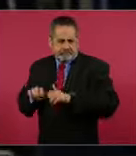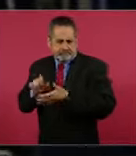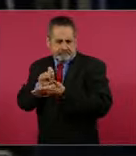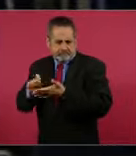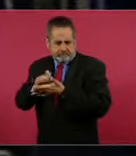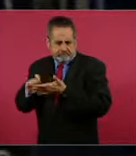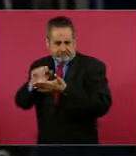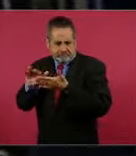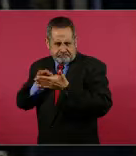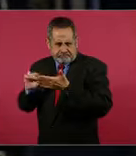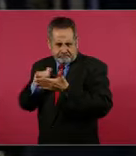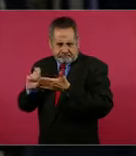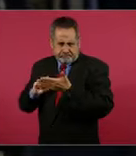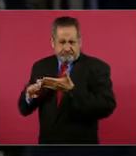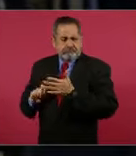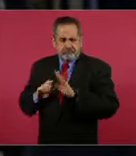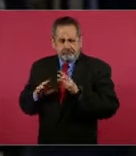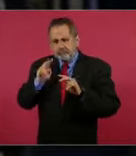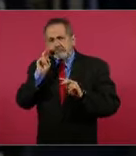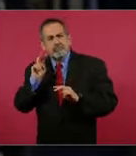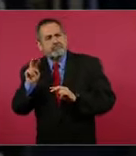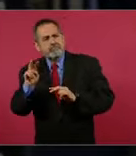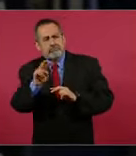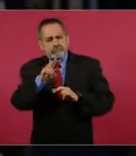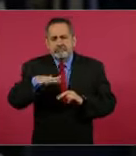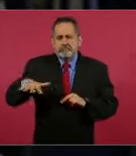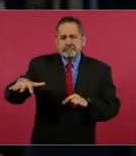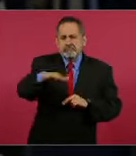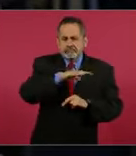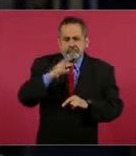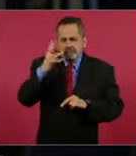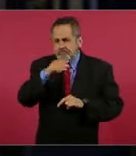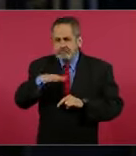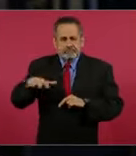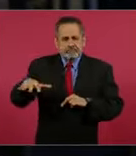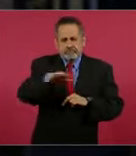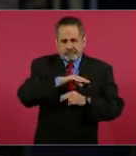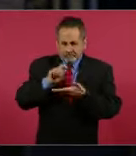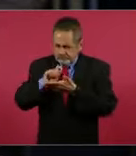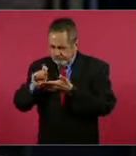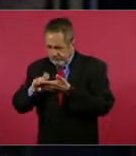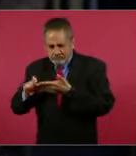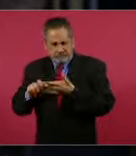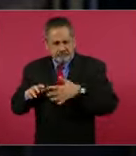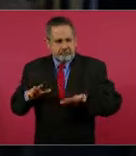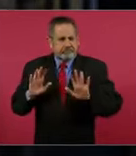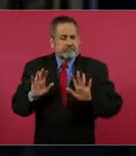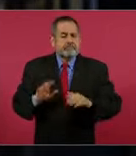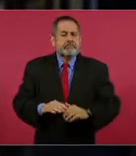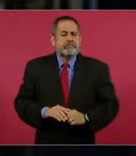libro, a, pues, a observar lo que es el paisaje de su rancho, de todo lo que es el entorno que le va a